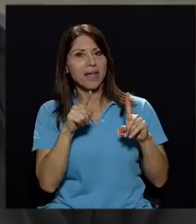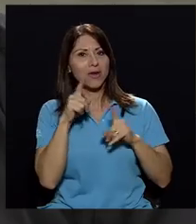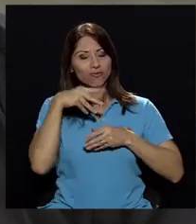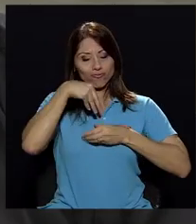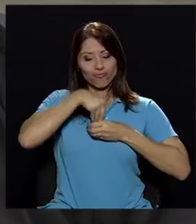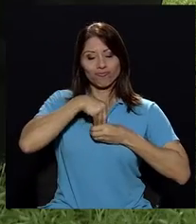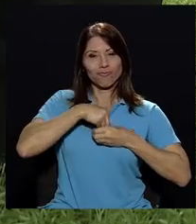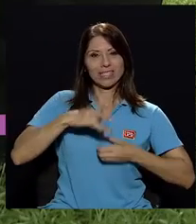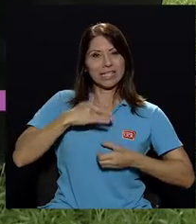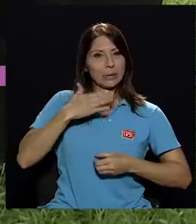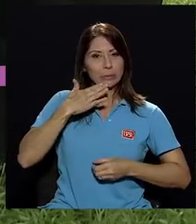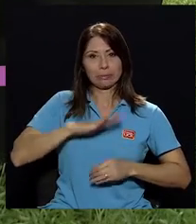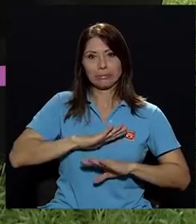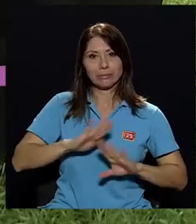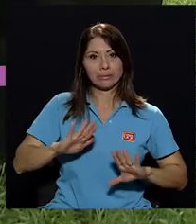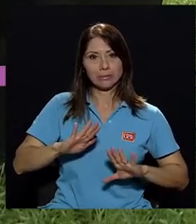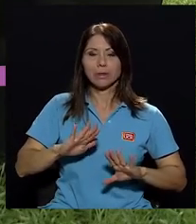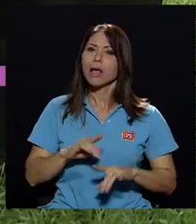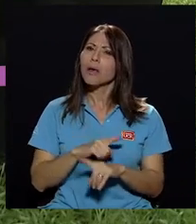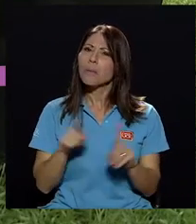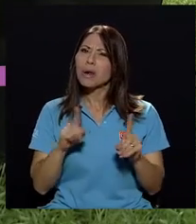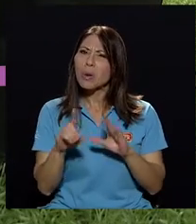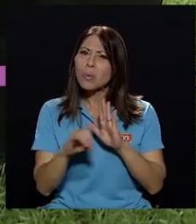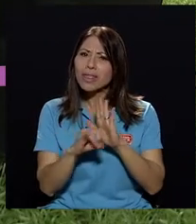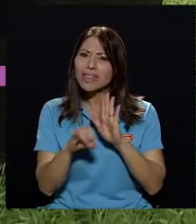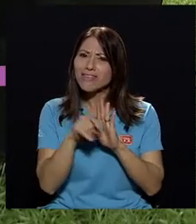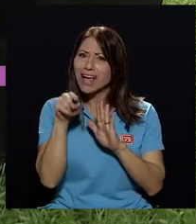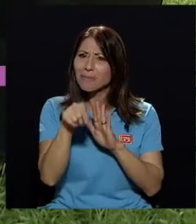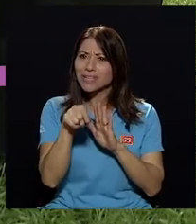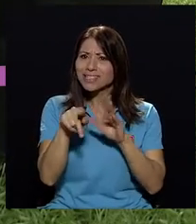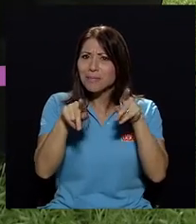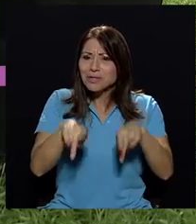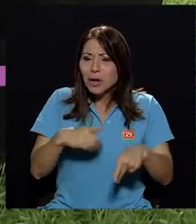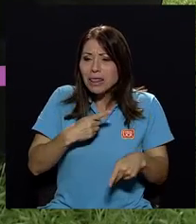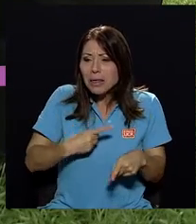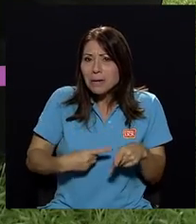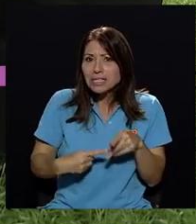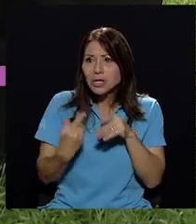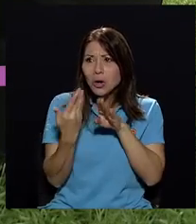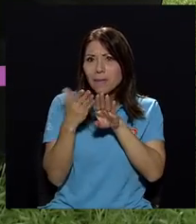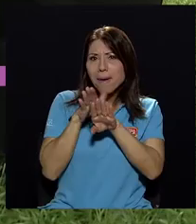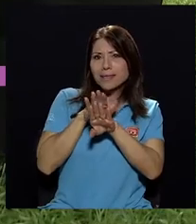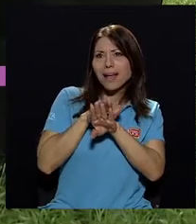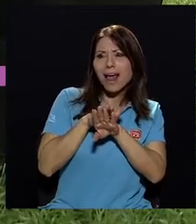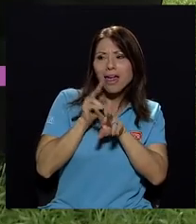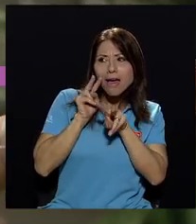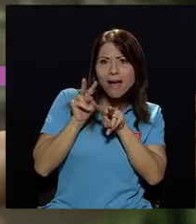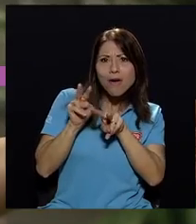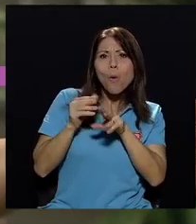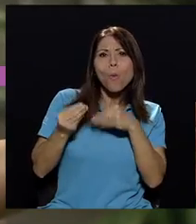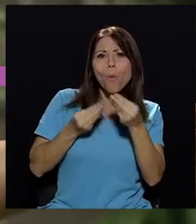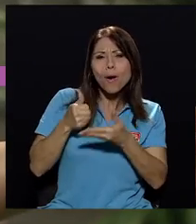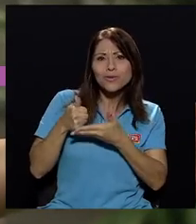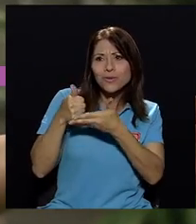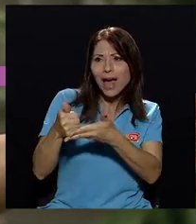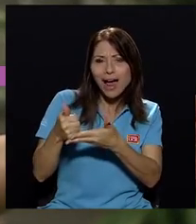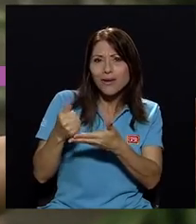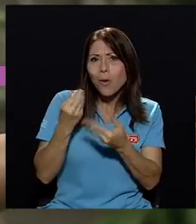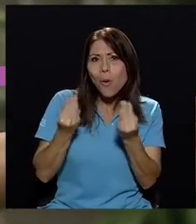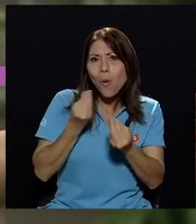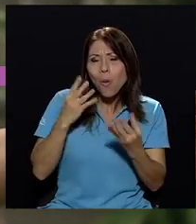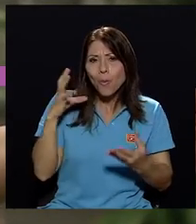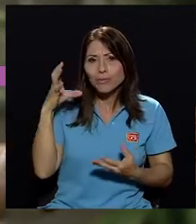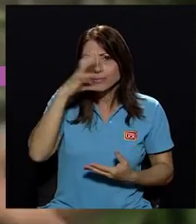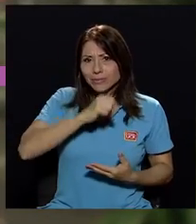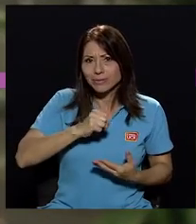mal. ¿Pero cómo identificamos esa depresión enmascarada en alguien que esté muy cercano? ¿Cómo ayudar a esas personas? O sea,